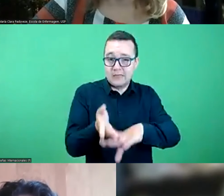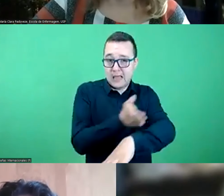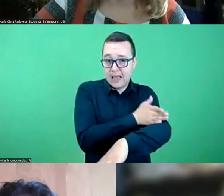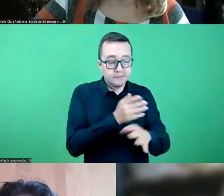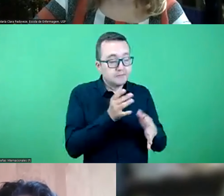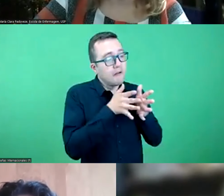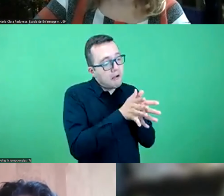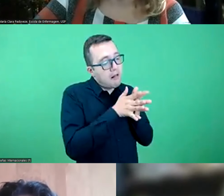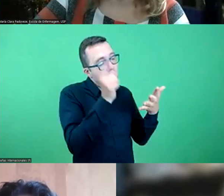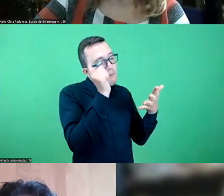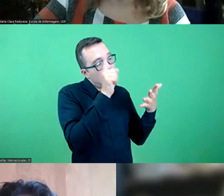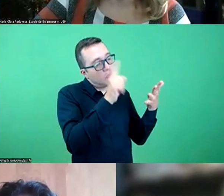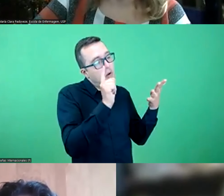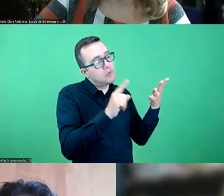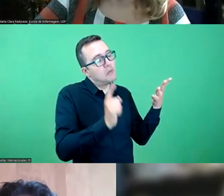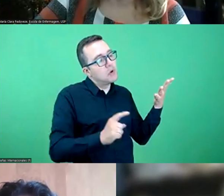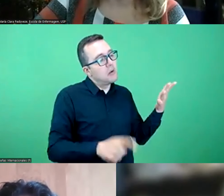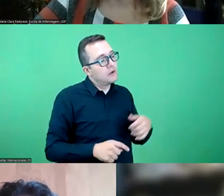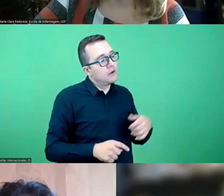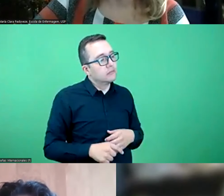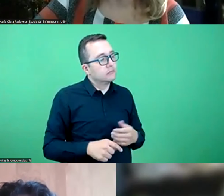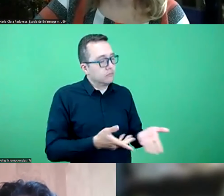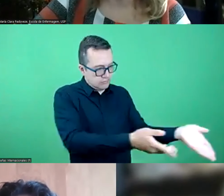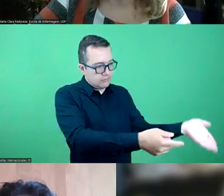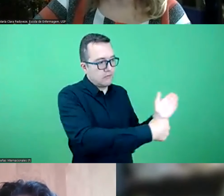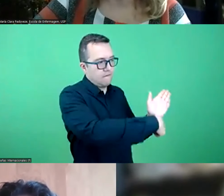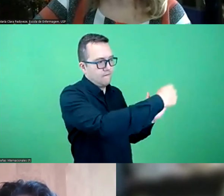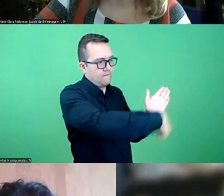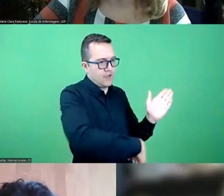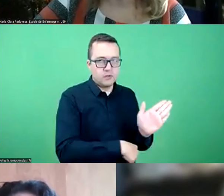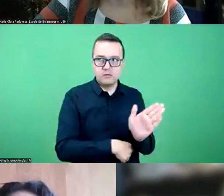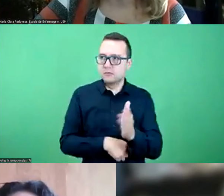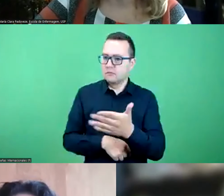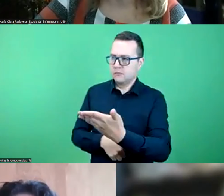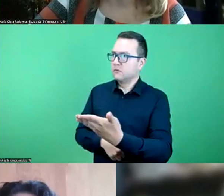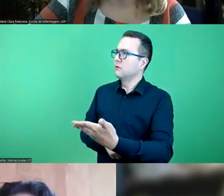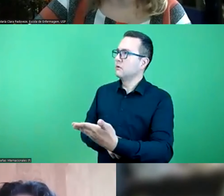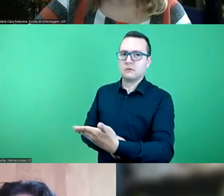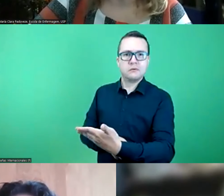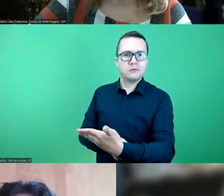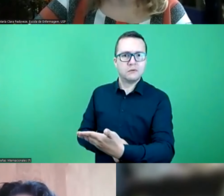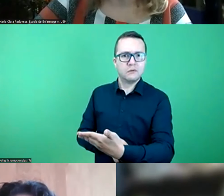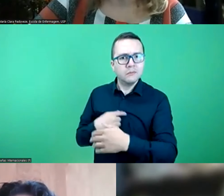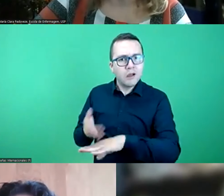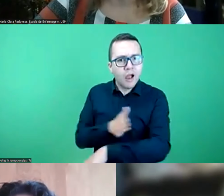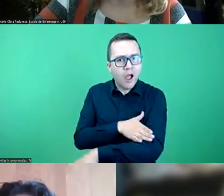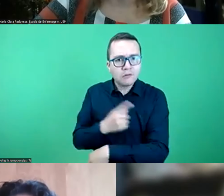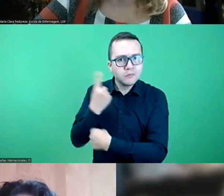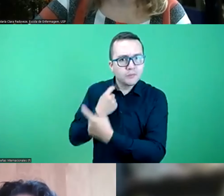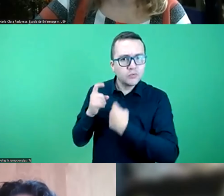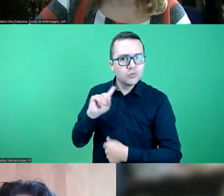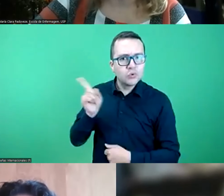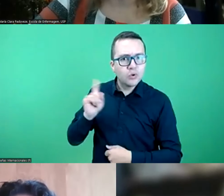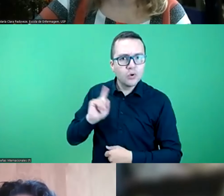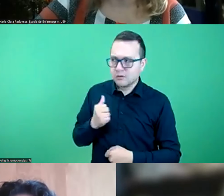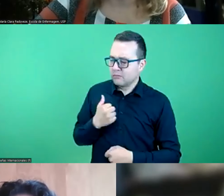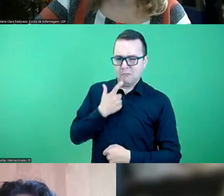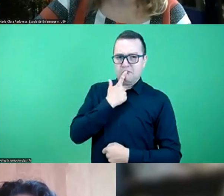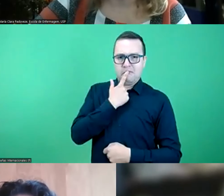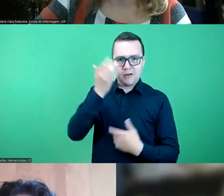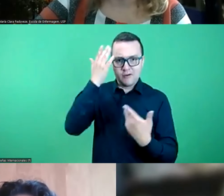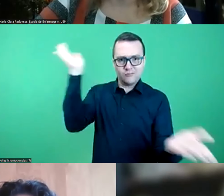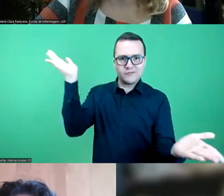hospital, nos están haciendo firmar cosas que uno no participó dentro de esa discusión. Y si incluso se